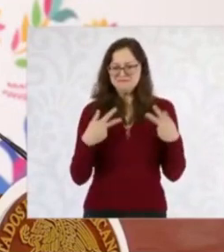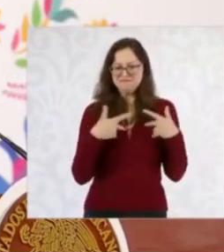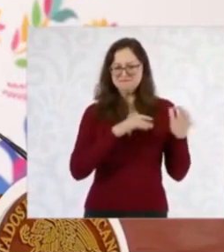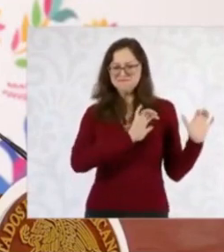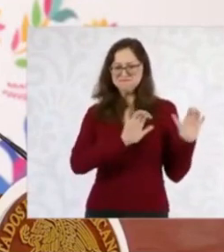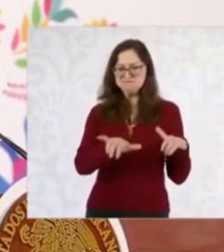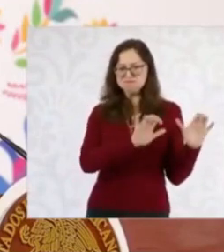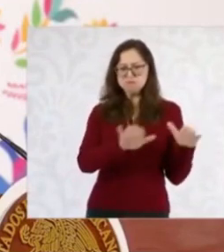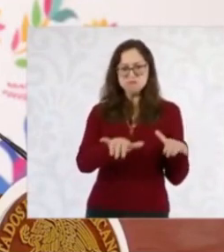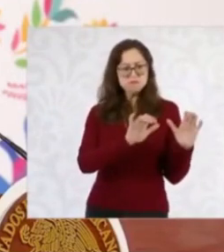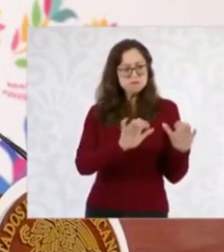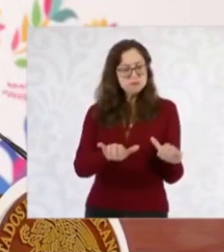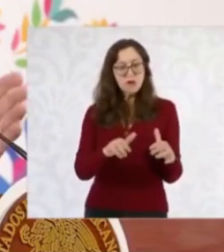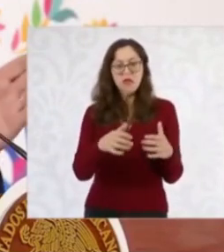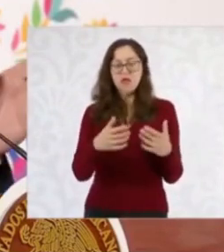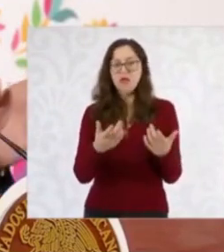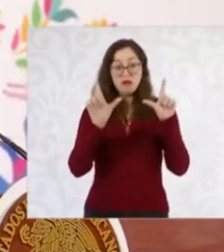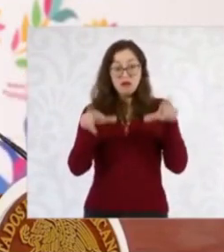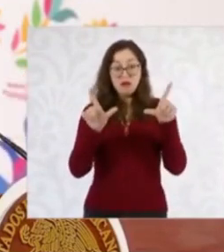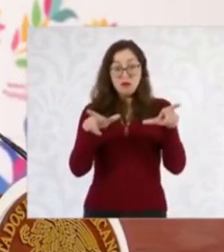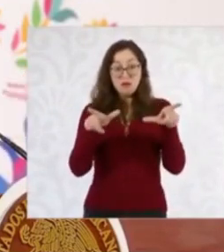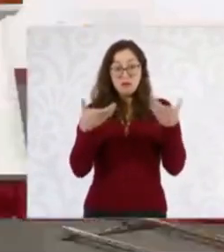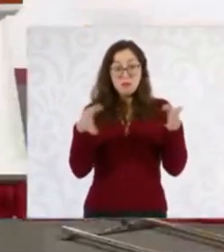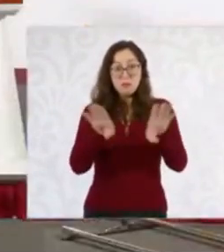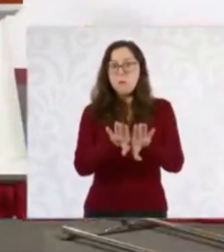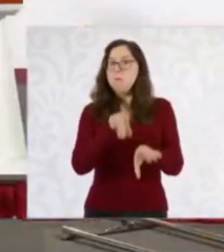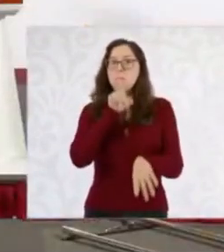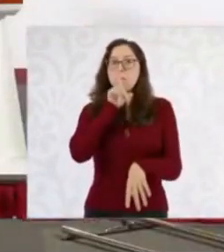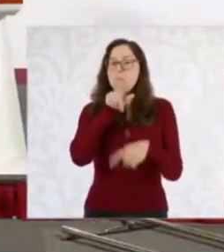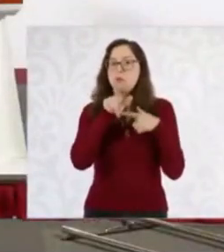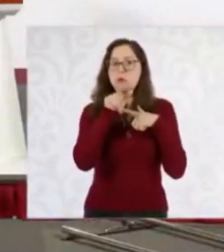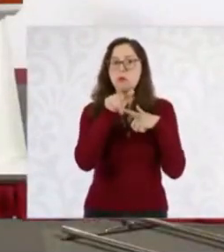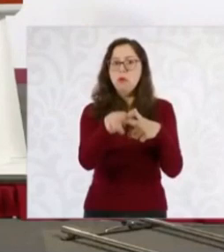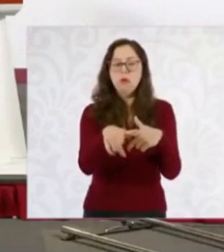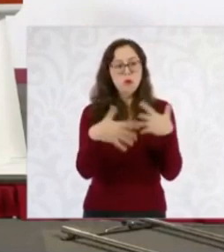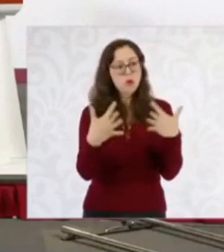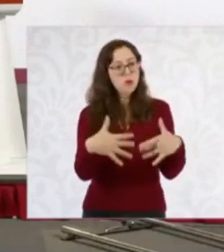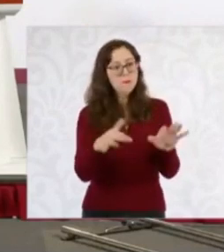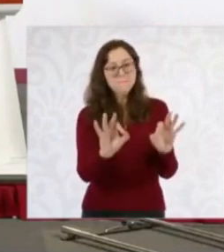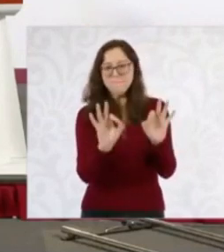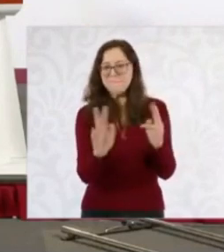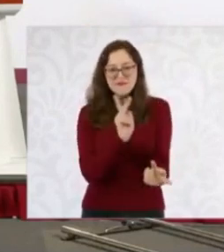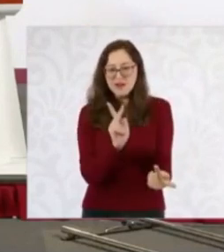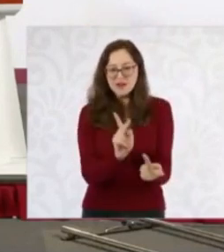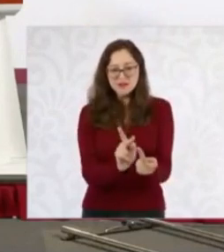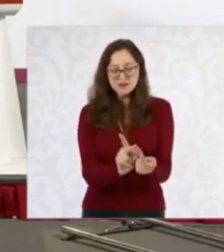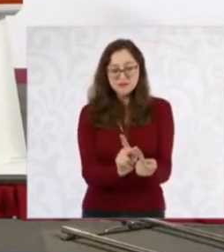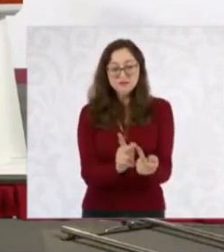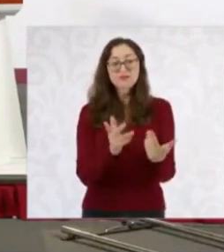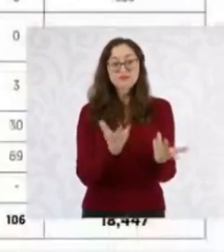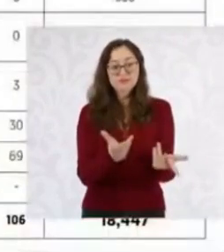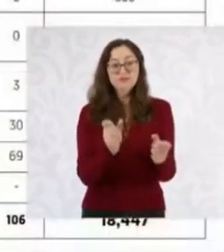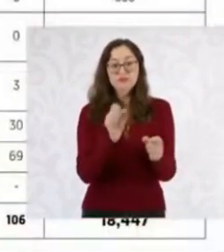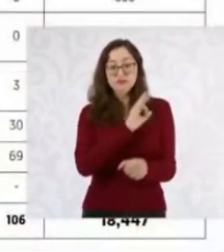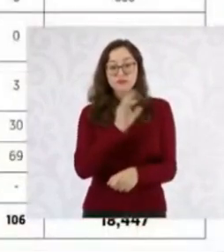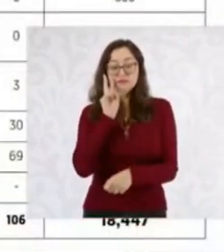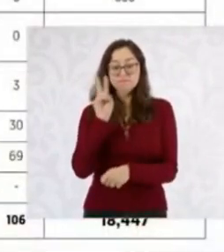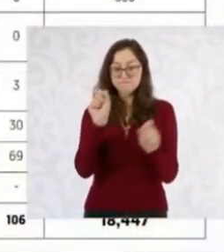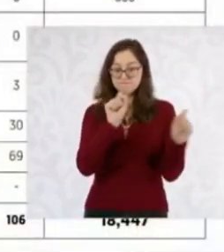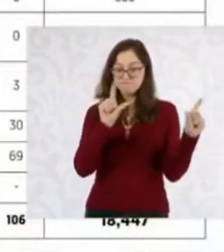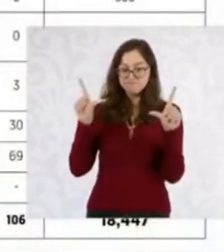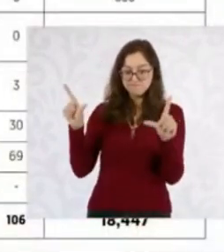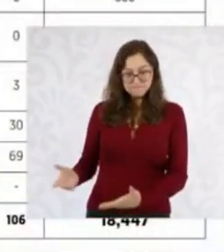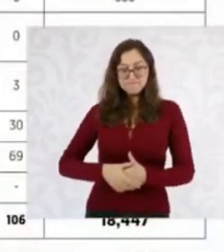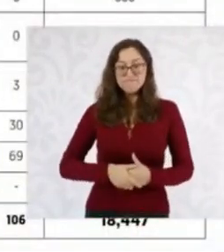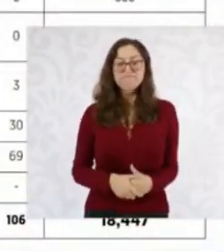qué fue esto no sé si aplicaron la la mexicani niña no de de dejar todo para el final pero sí al final fueron más de